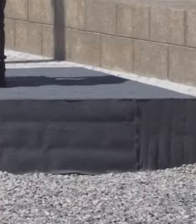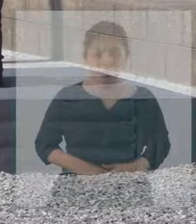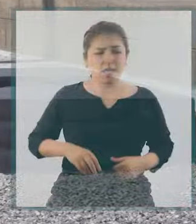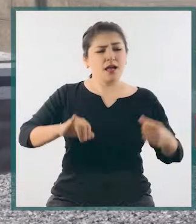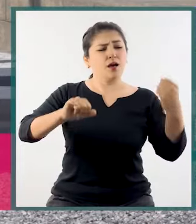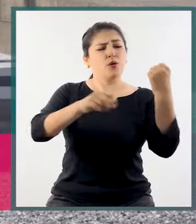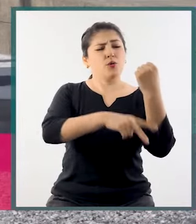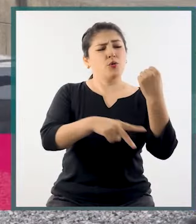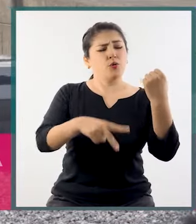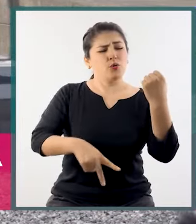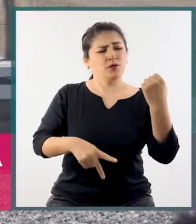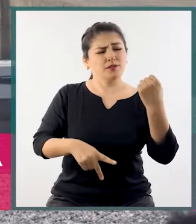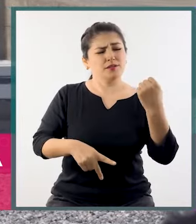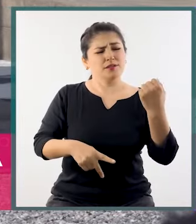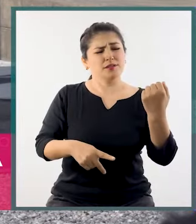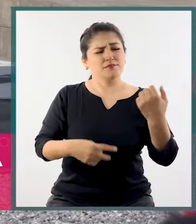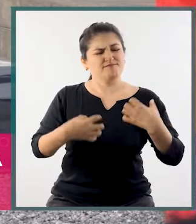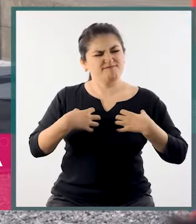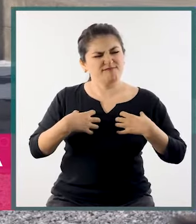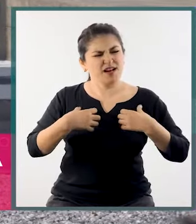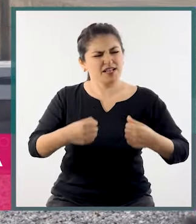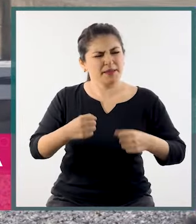¡Viva la heroica provincia de Junín!